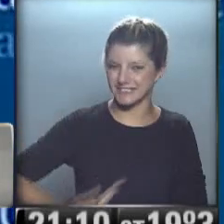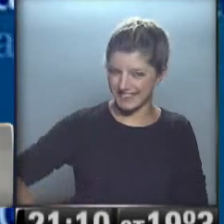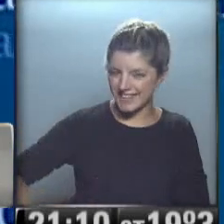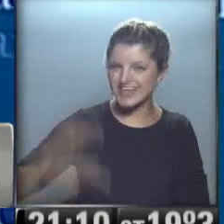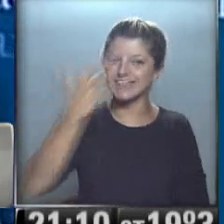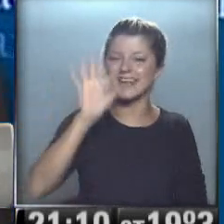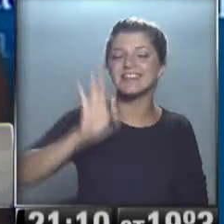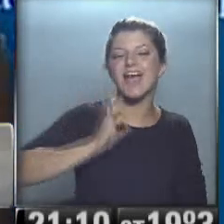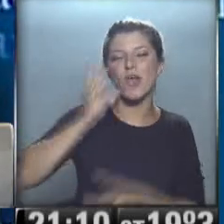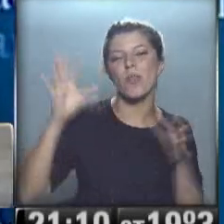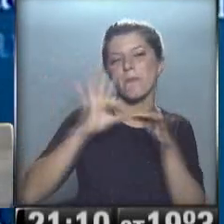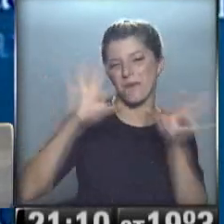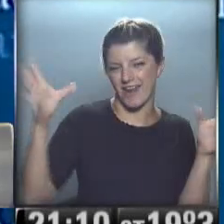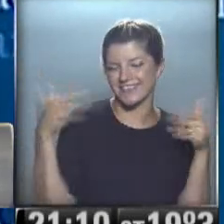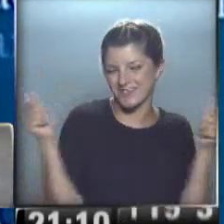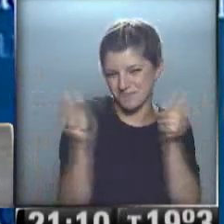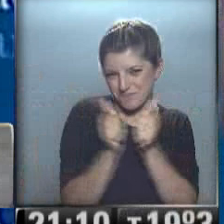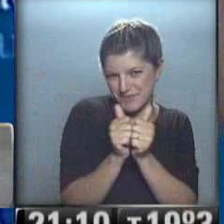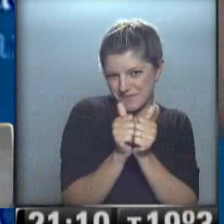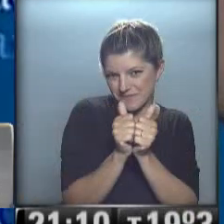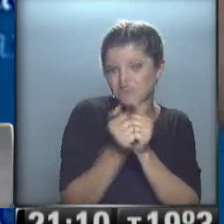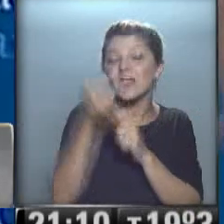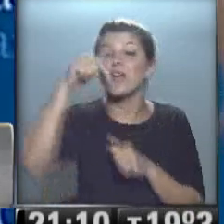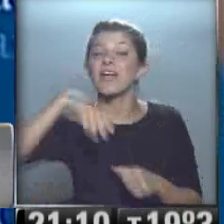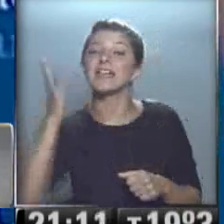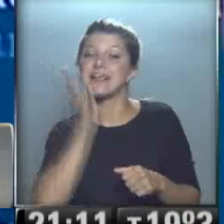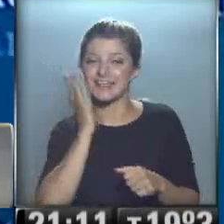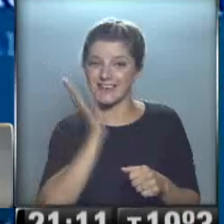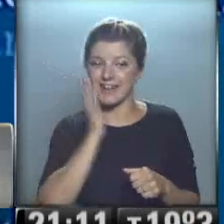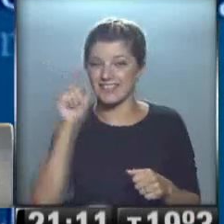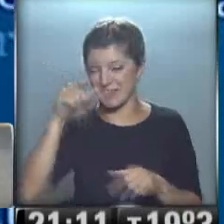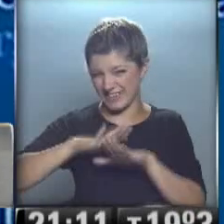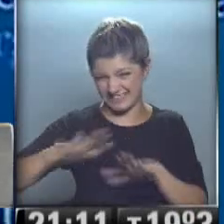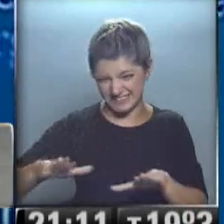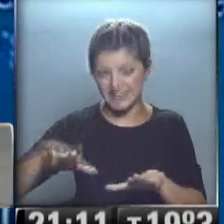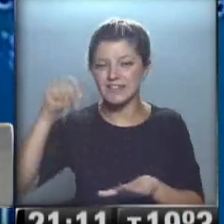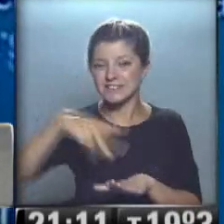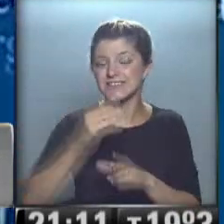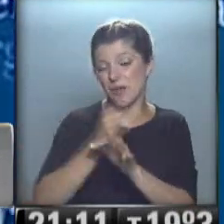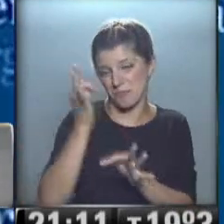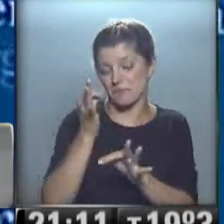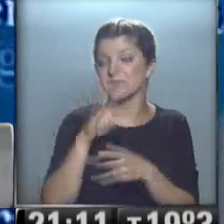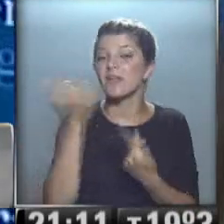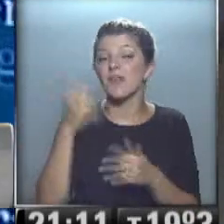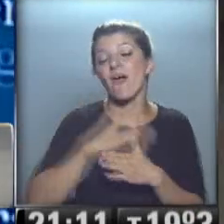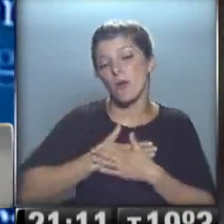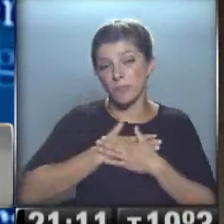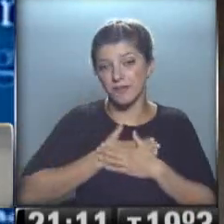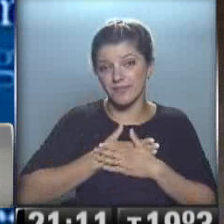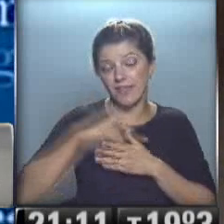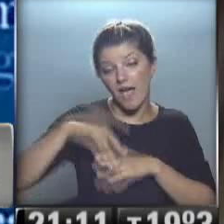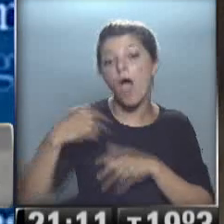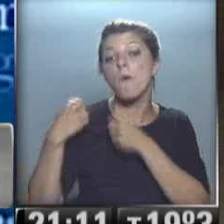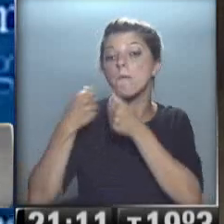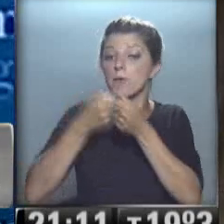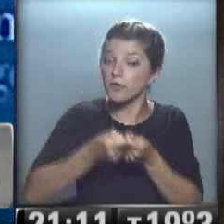años de democracia y el acto de Lenita esta tarde en el colegio que se graduó en su kinder. Así que bueno, muy feliz apoyando acá la